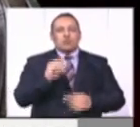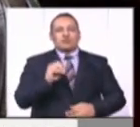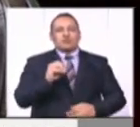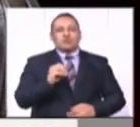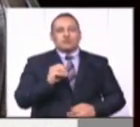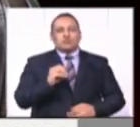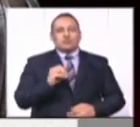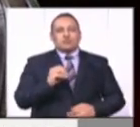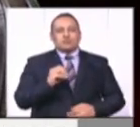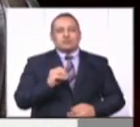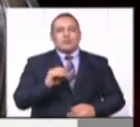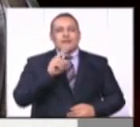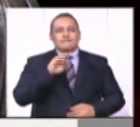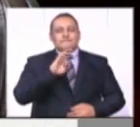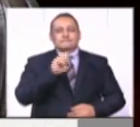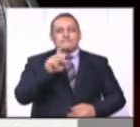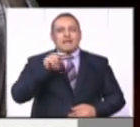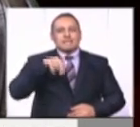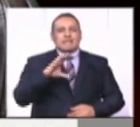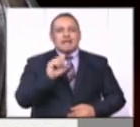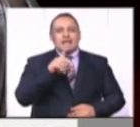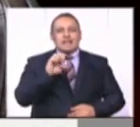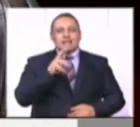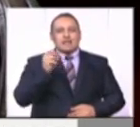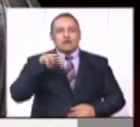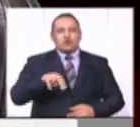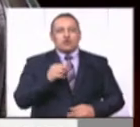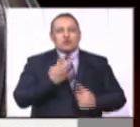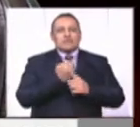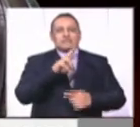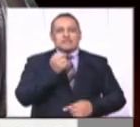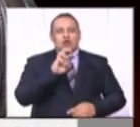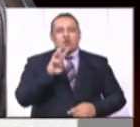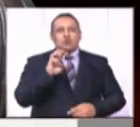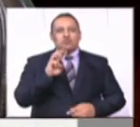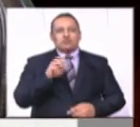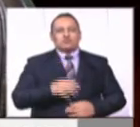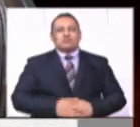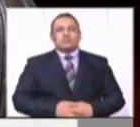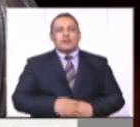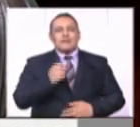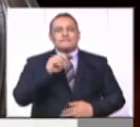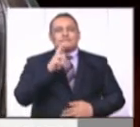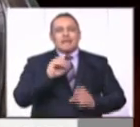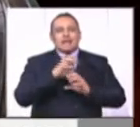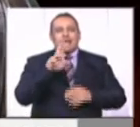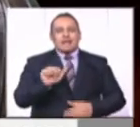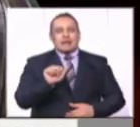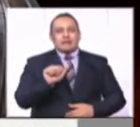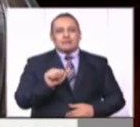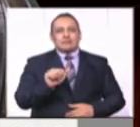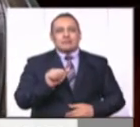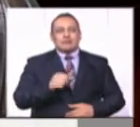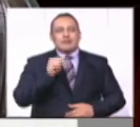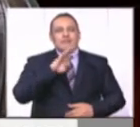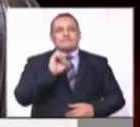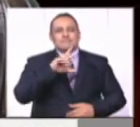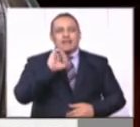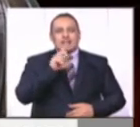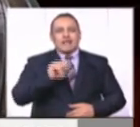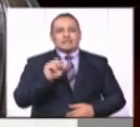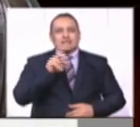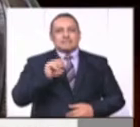aceri basán Calderón yarro lumbreras Vergara Mendoza valcar